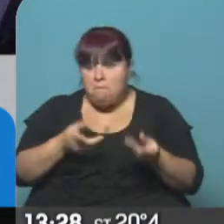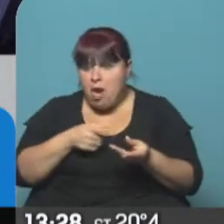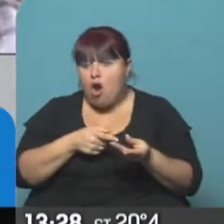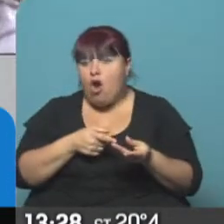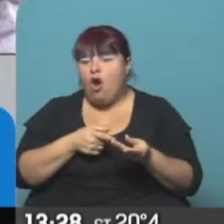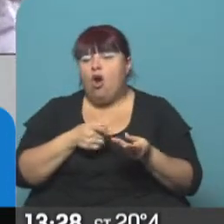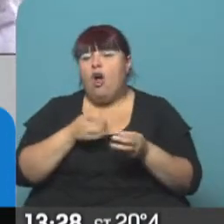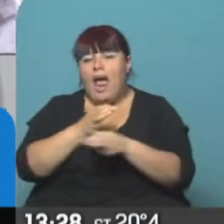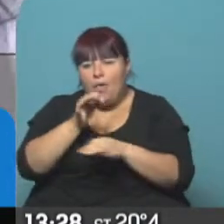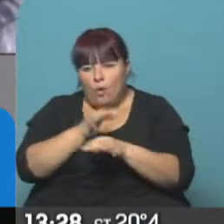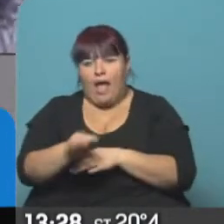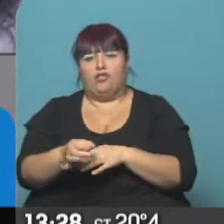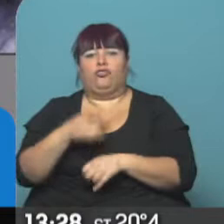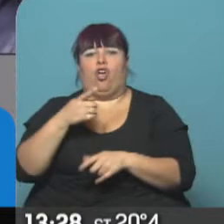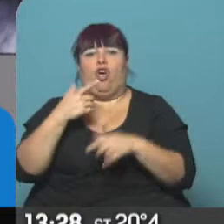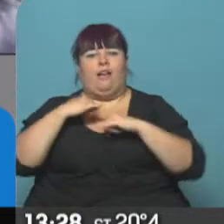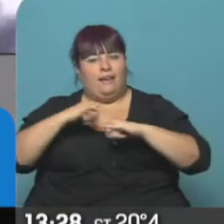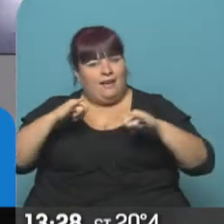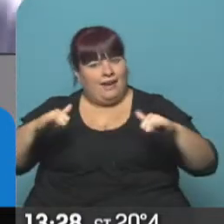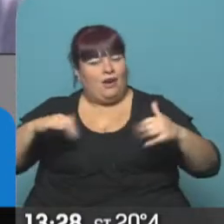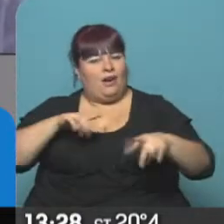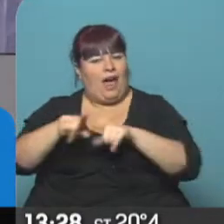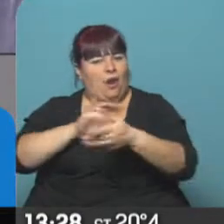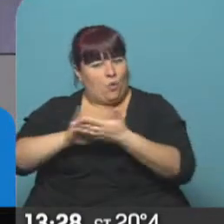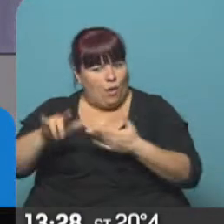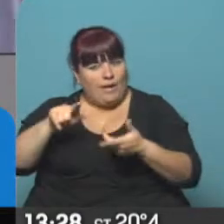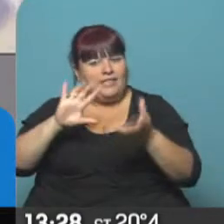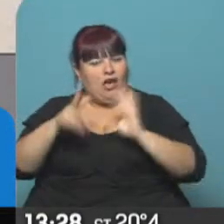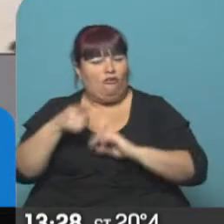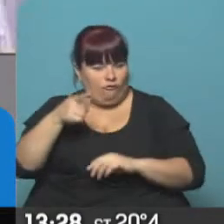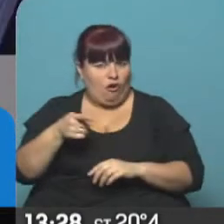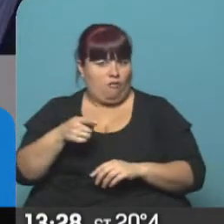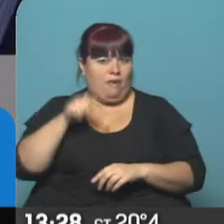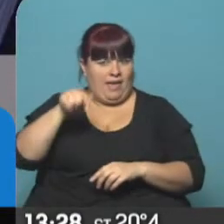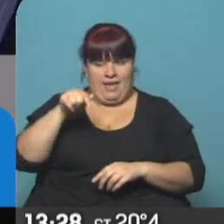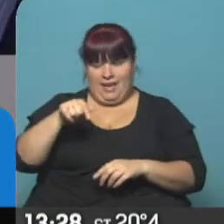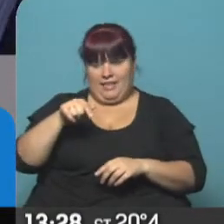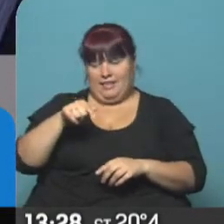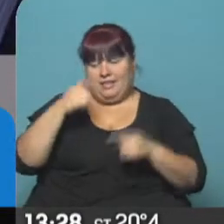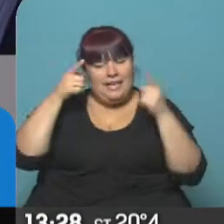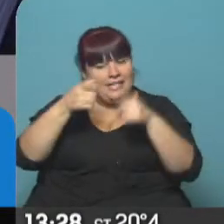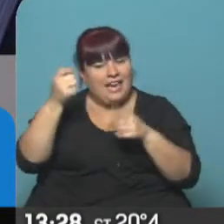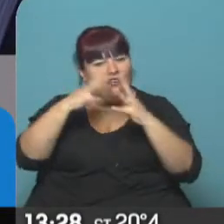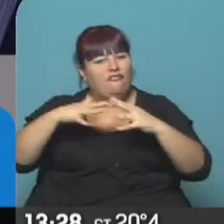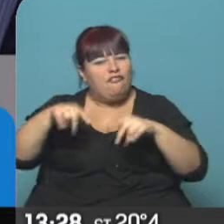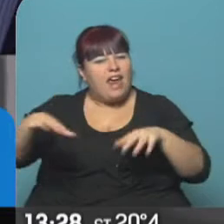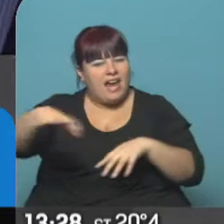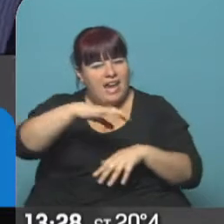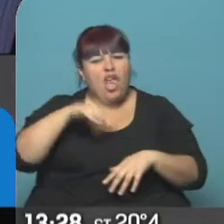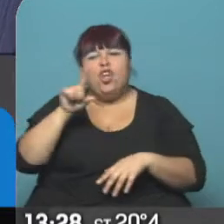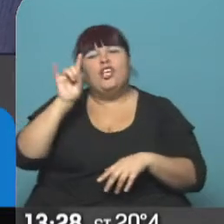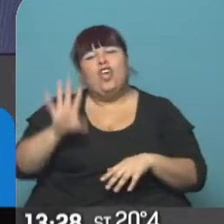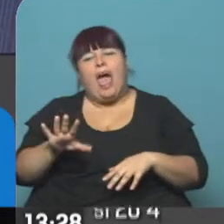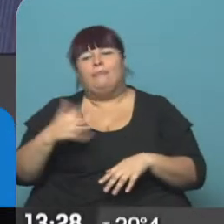la educación y la promoción de las nuevas carreras y de esto se trata está el objetivo de esta feria decir no solamente